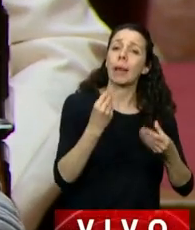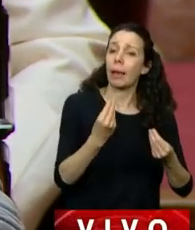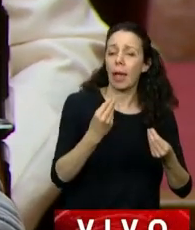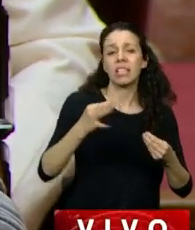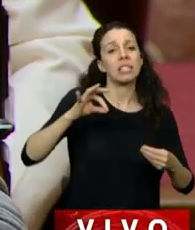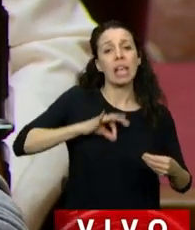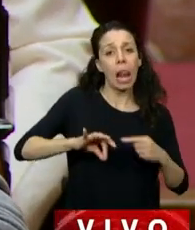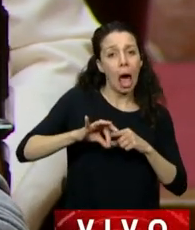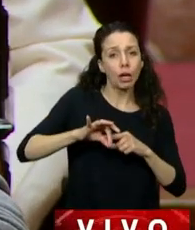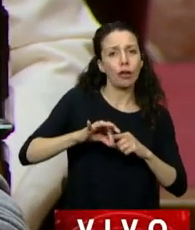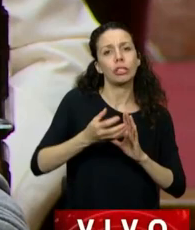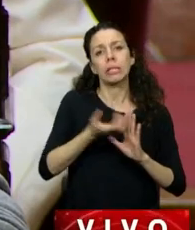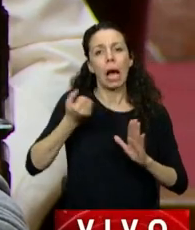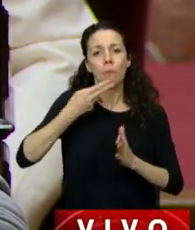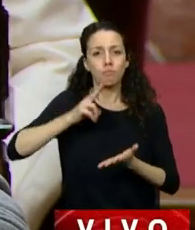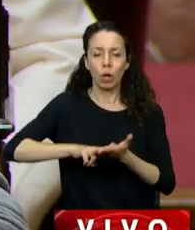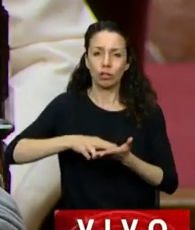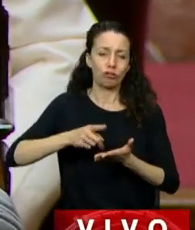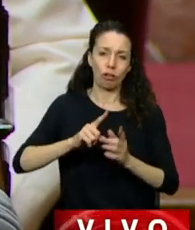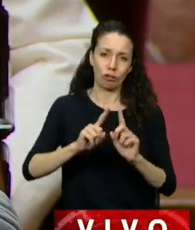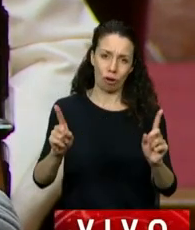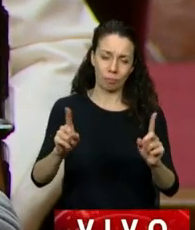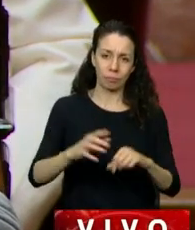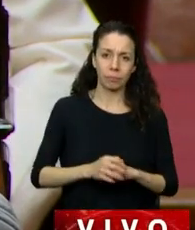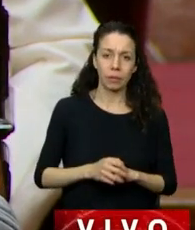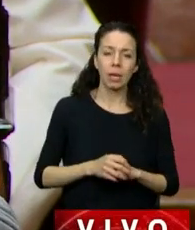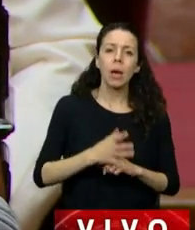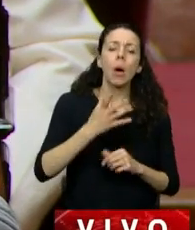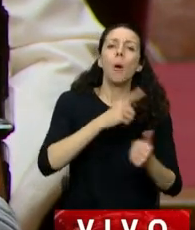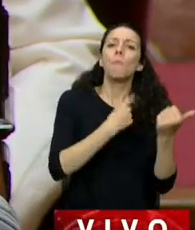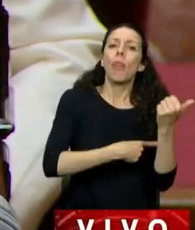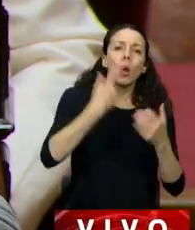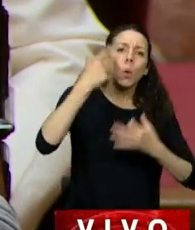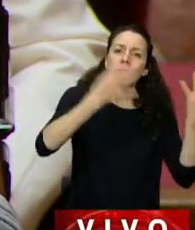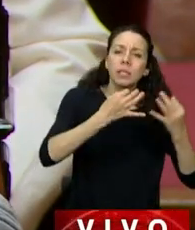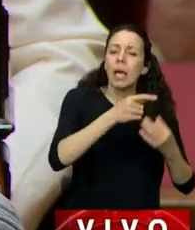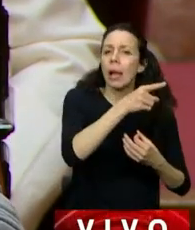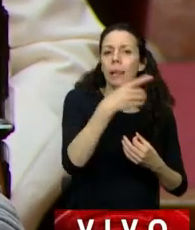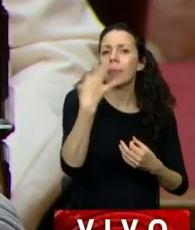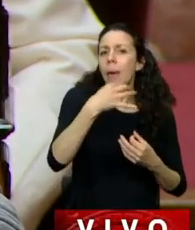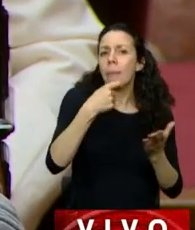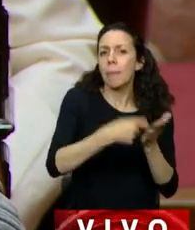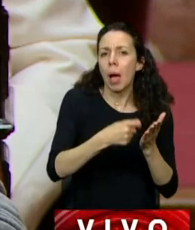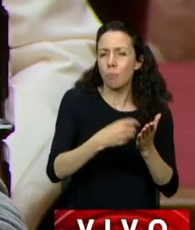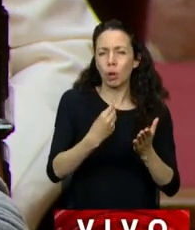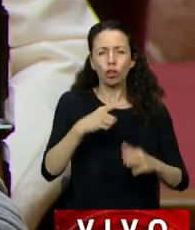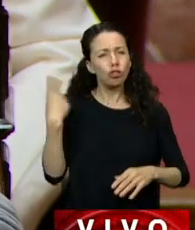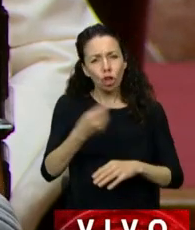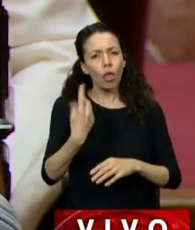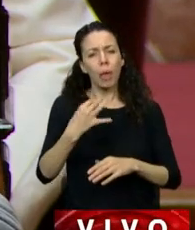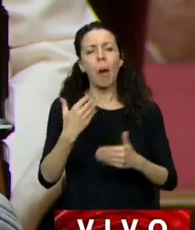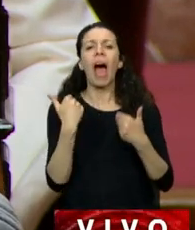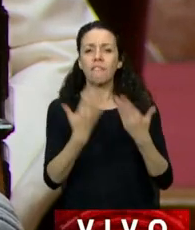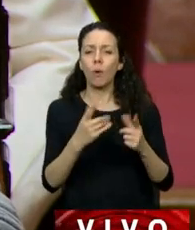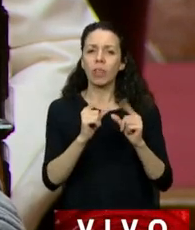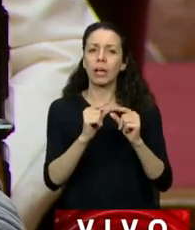a favor del artículo 100? Porque es una obligación de todos votar a favor del artículo 100. Porque para criticar